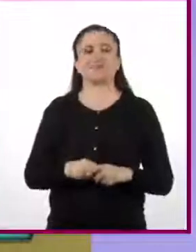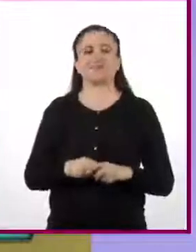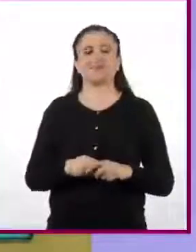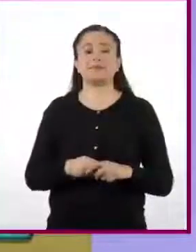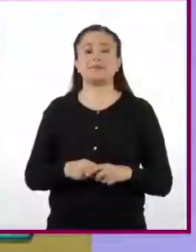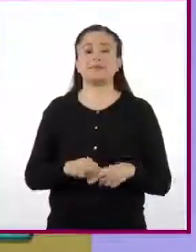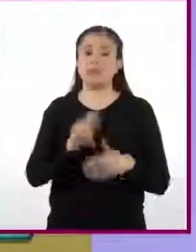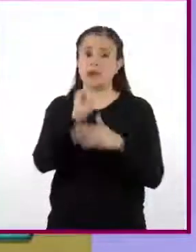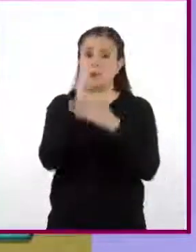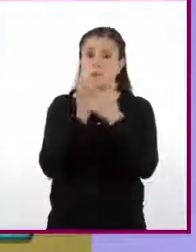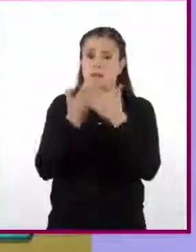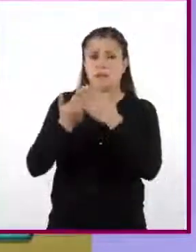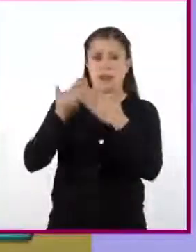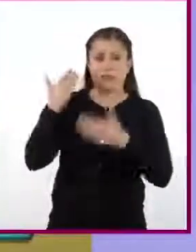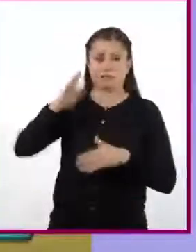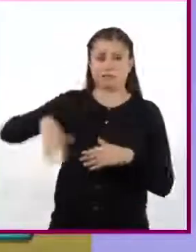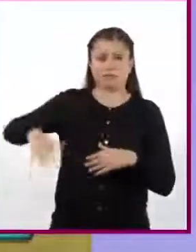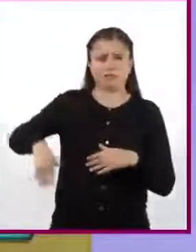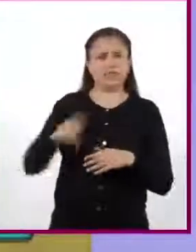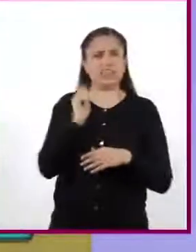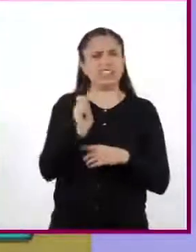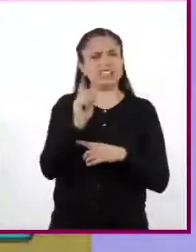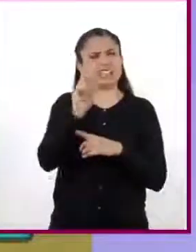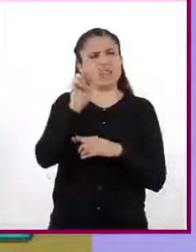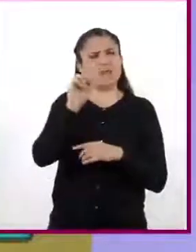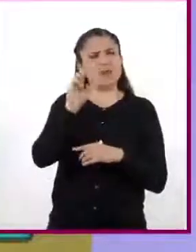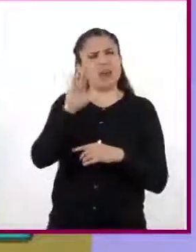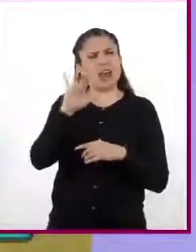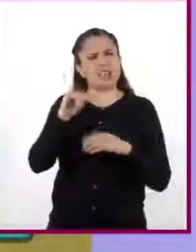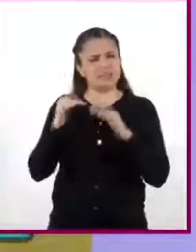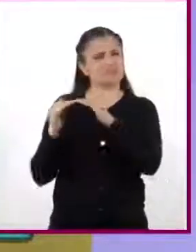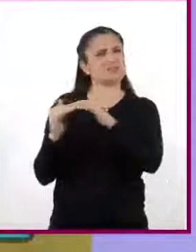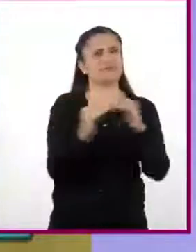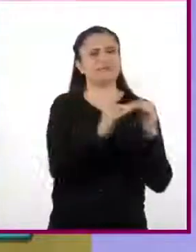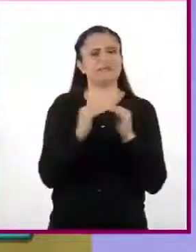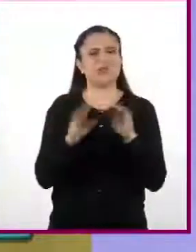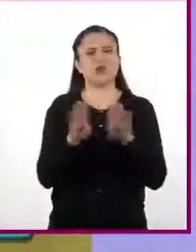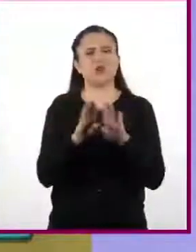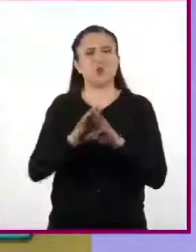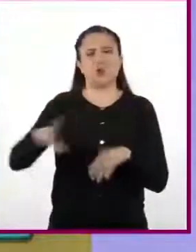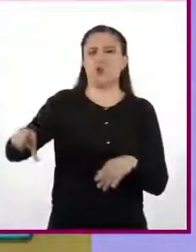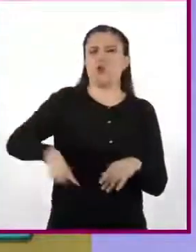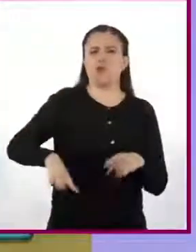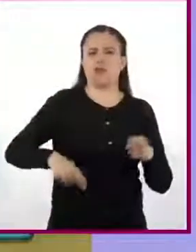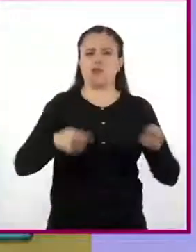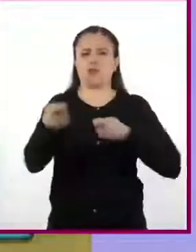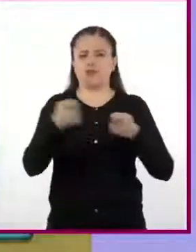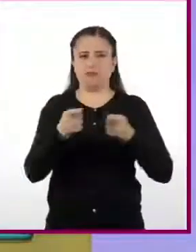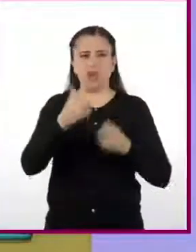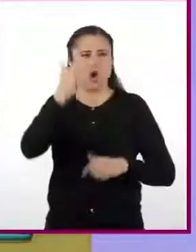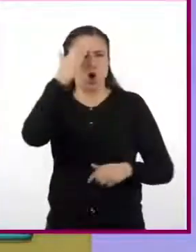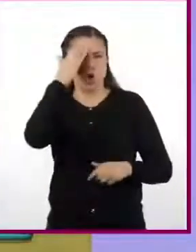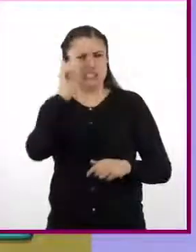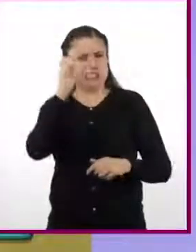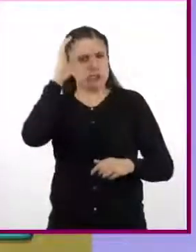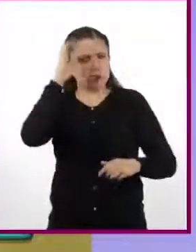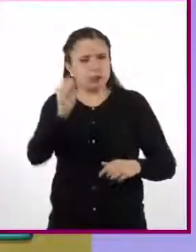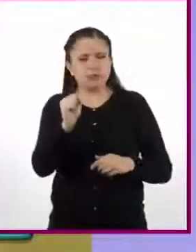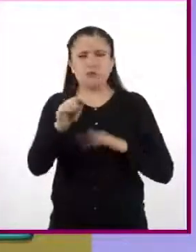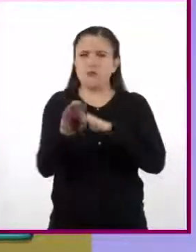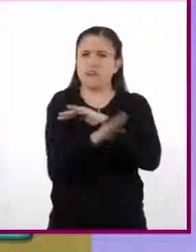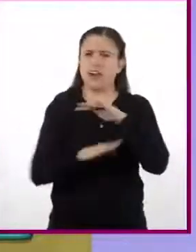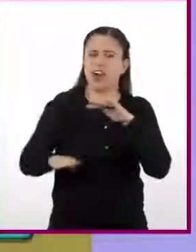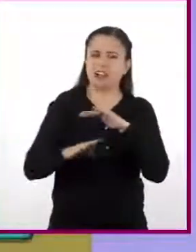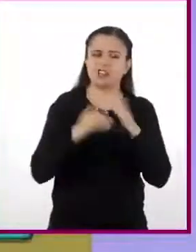El programa pasado hablamos de la democracia como forma de gobierno. Conocimos algunos conceptos básicos